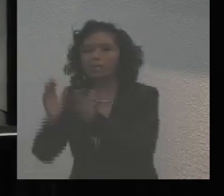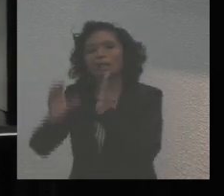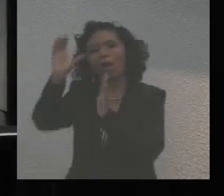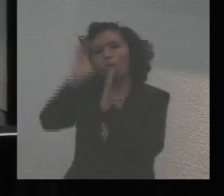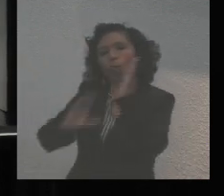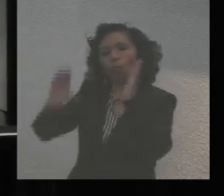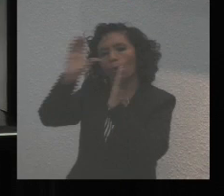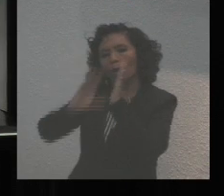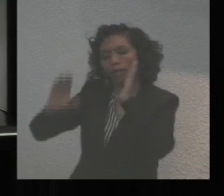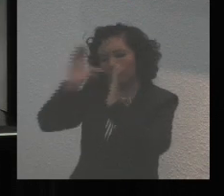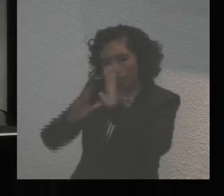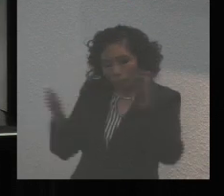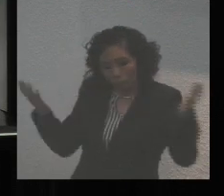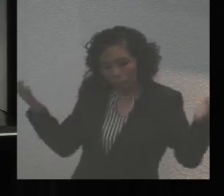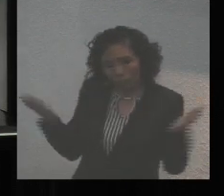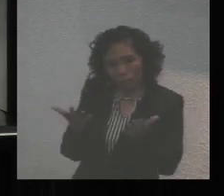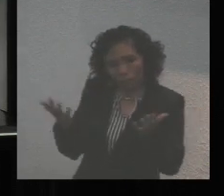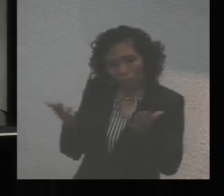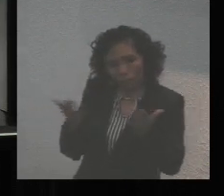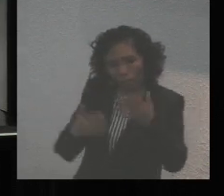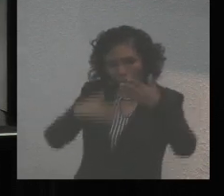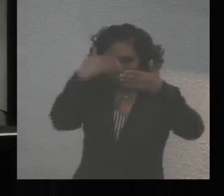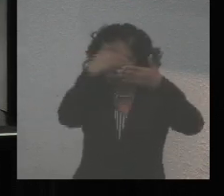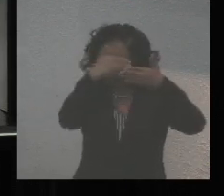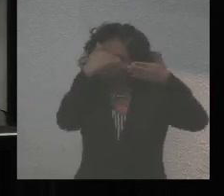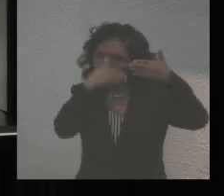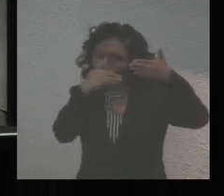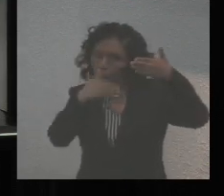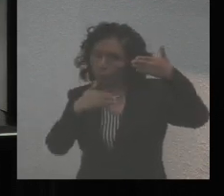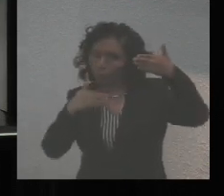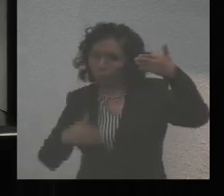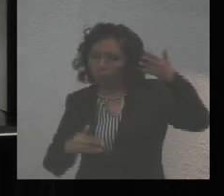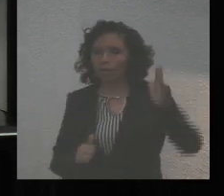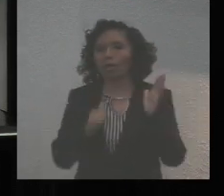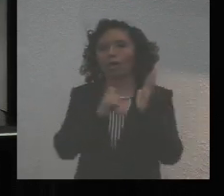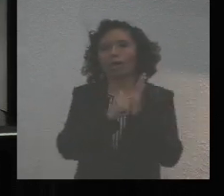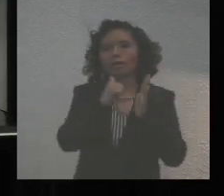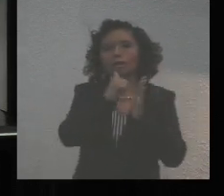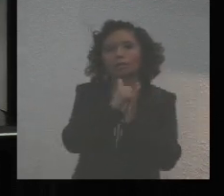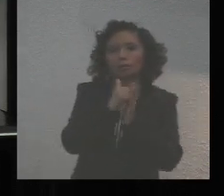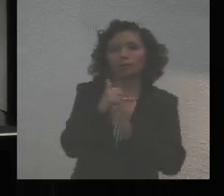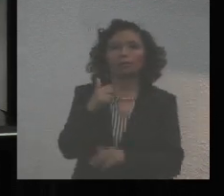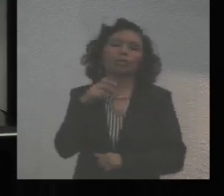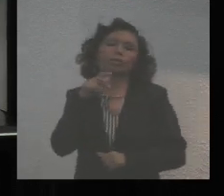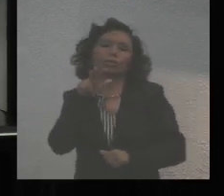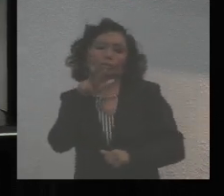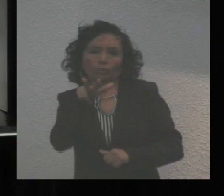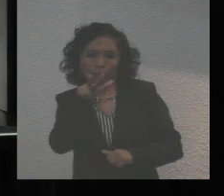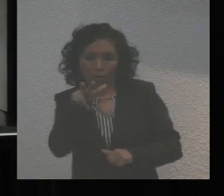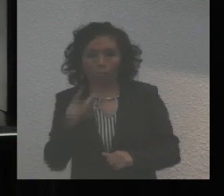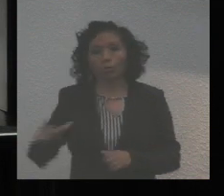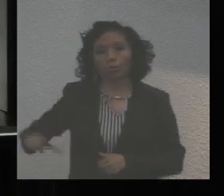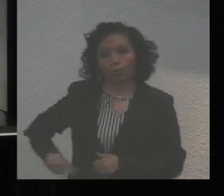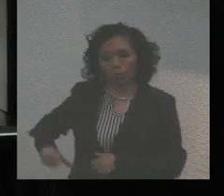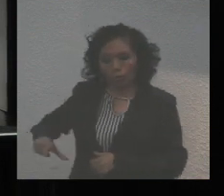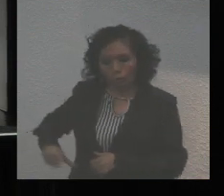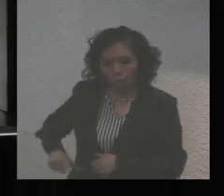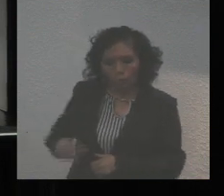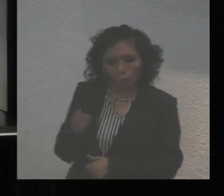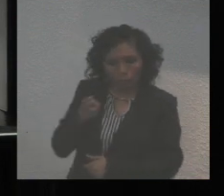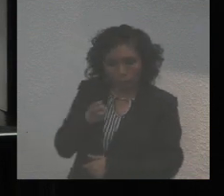plazos a que se sujetará el proceso electoral. Artículo décimo octavo. Los gobernadores